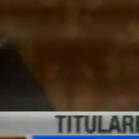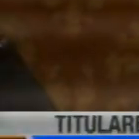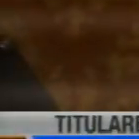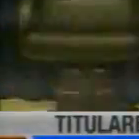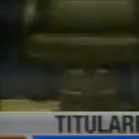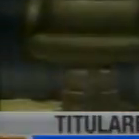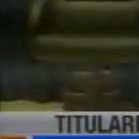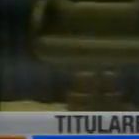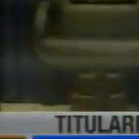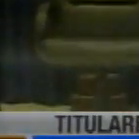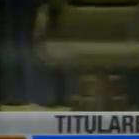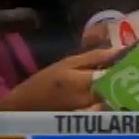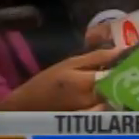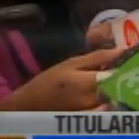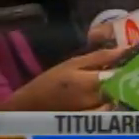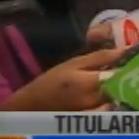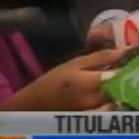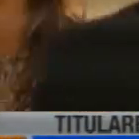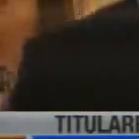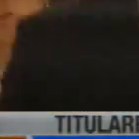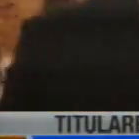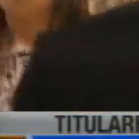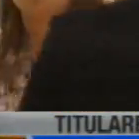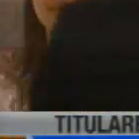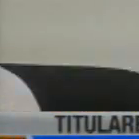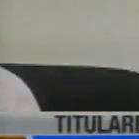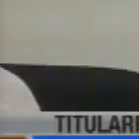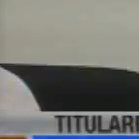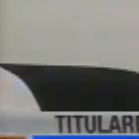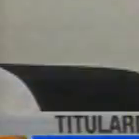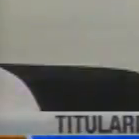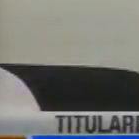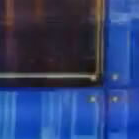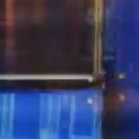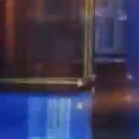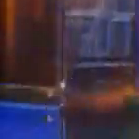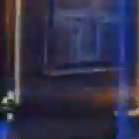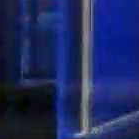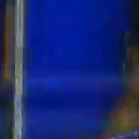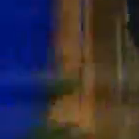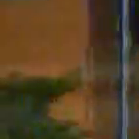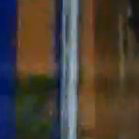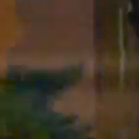El gobierno oficializa los tres primeros cambios en el gabinete ministerial.